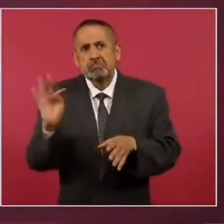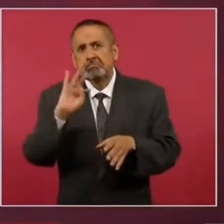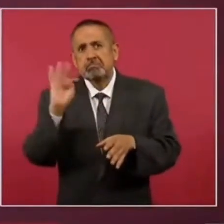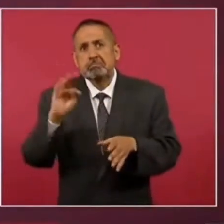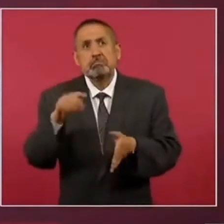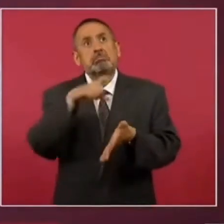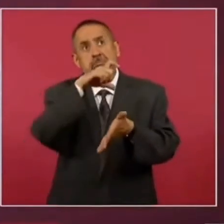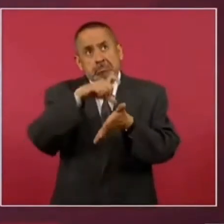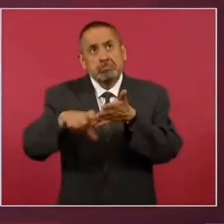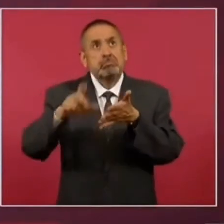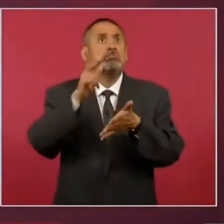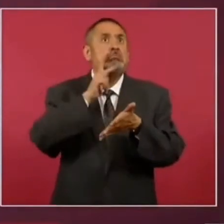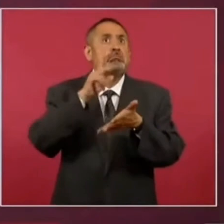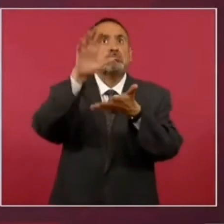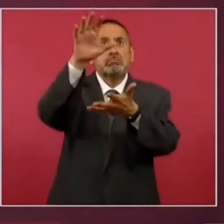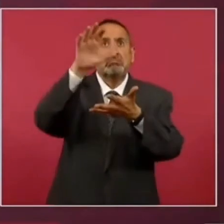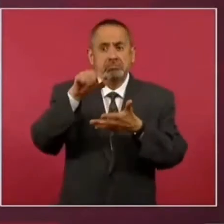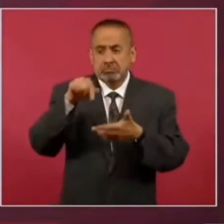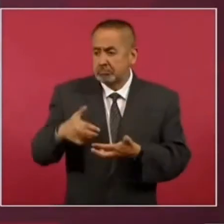petróleo crudo.